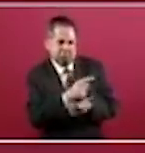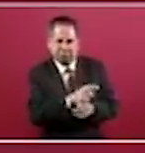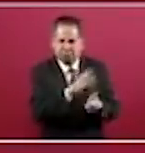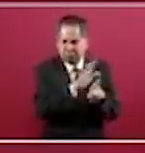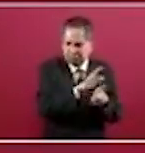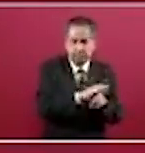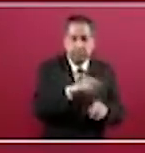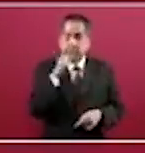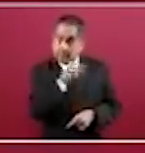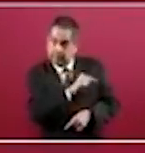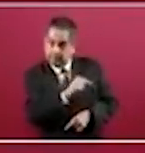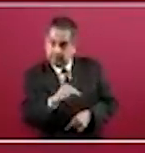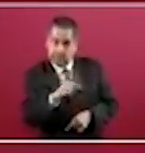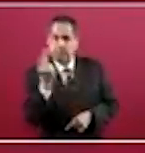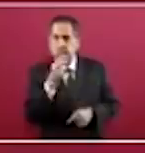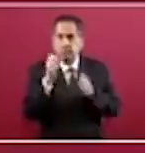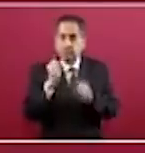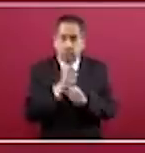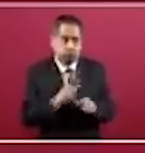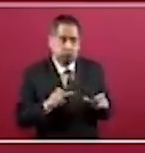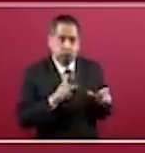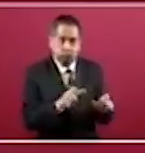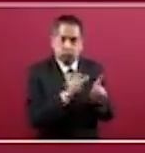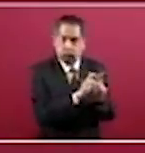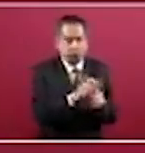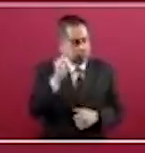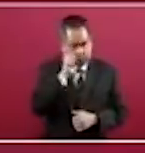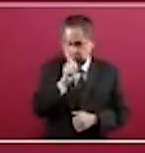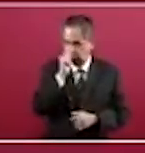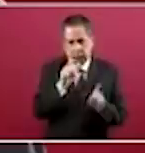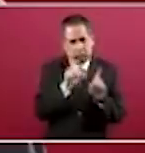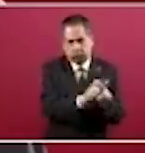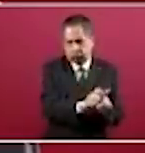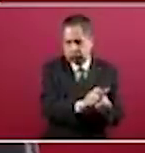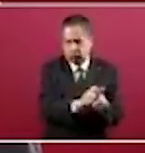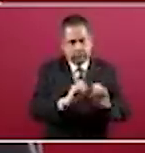gente que requiere de seguridad, va a tener siempre